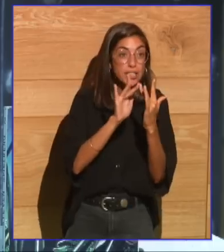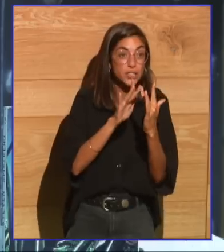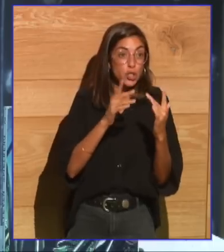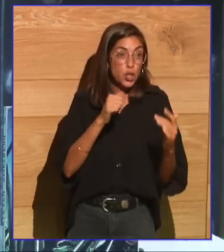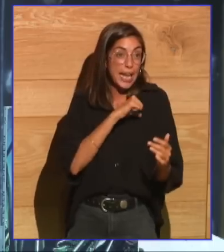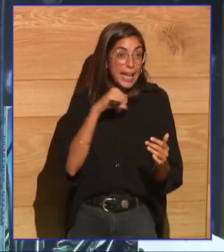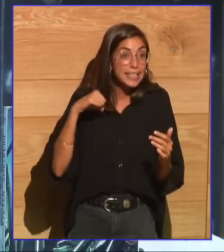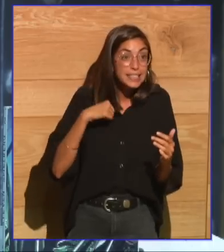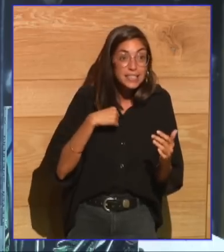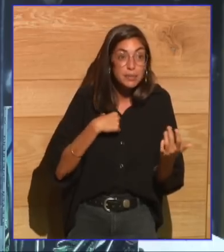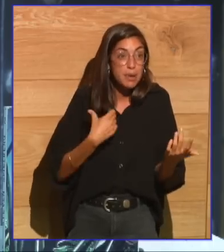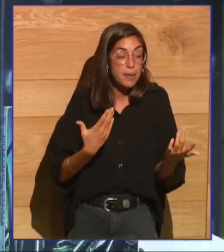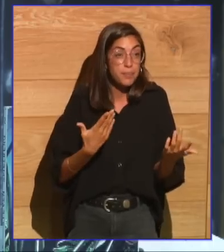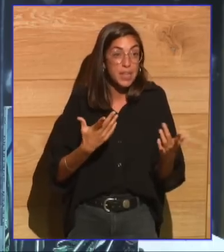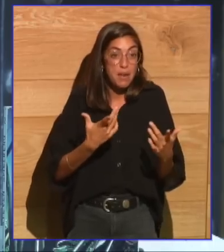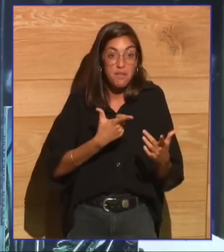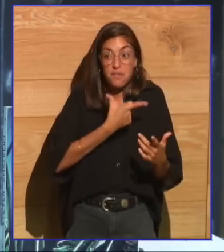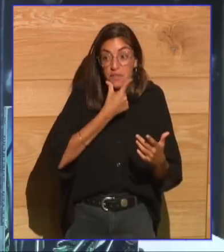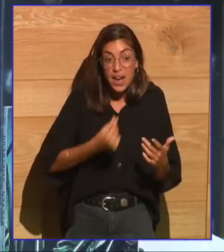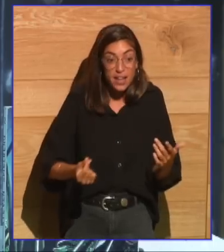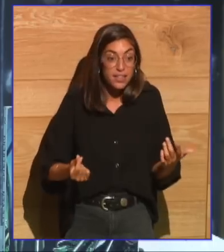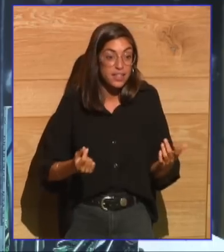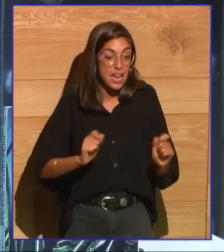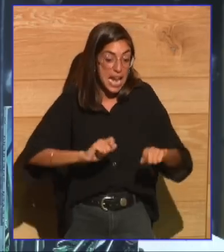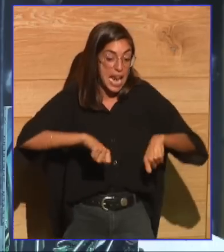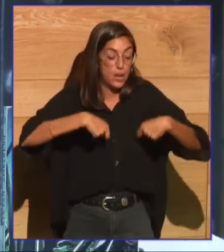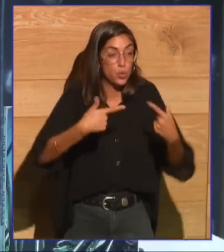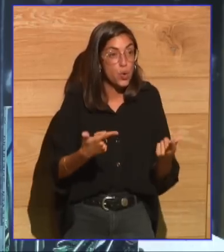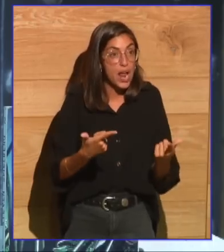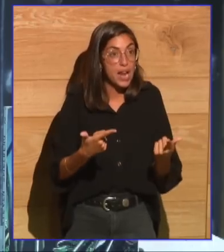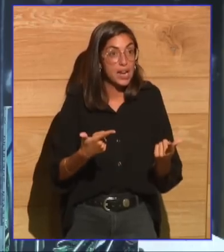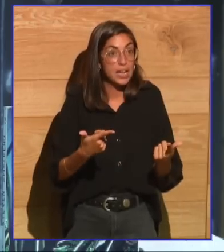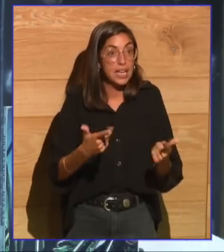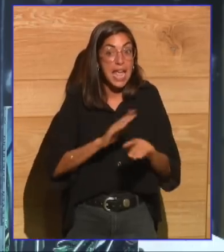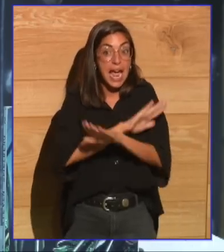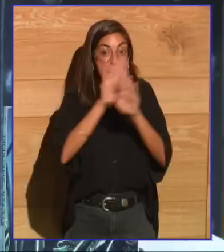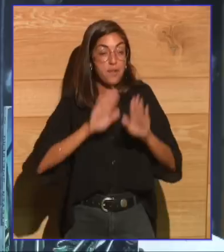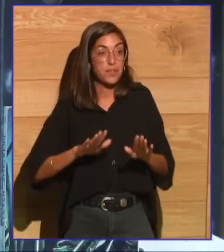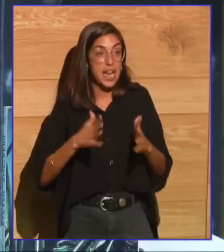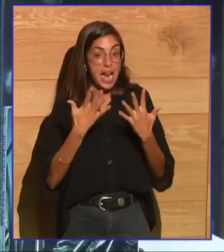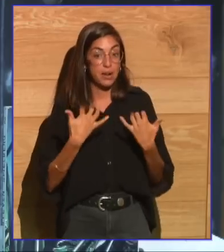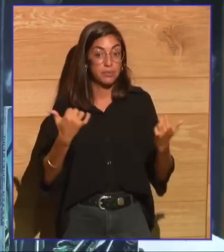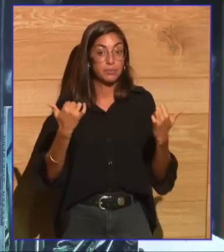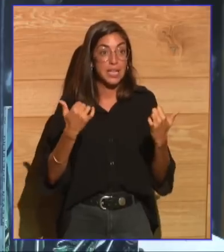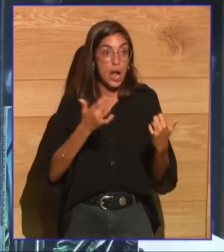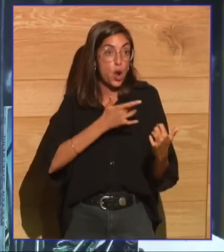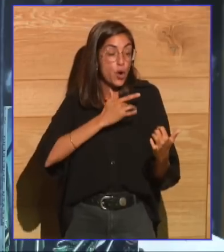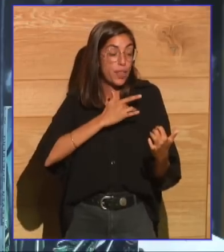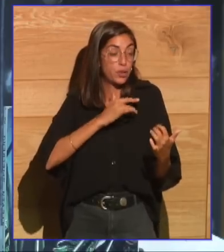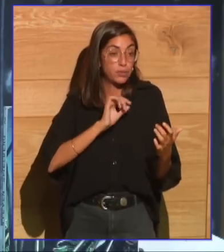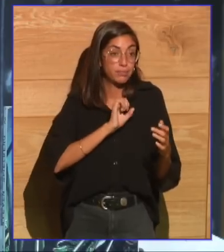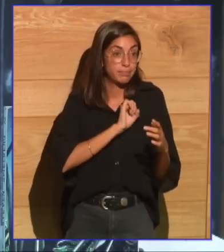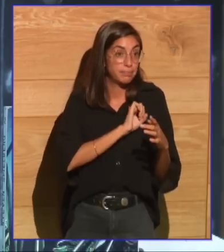en primaria y en bella y que por alguna razón toca a todos por igual porque no sé